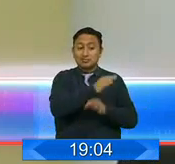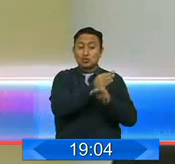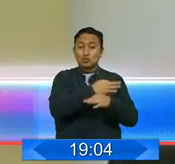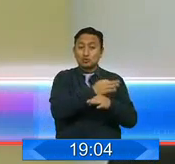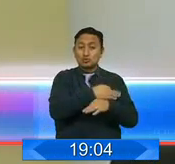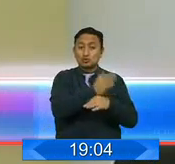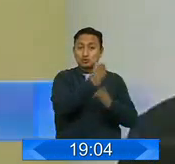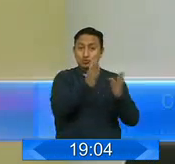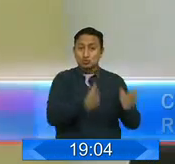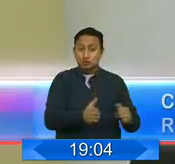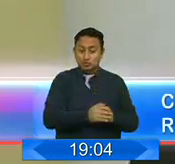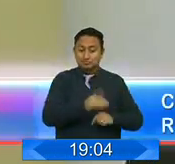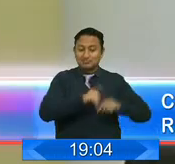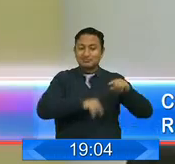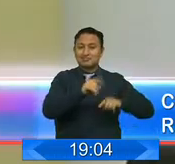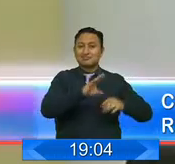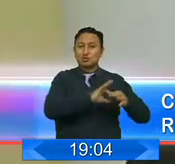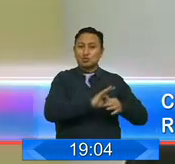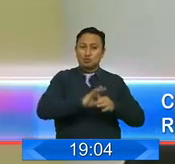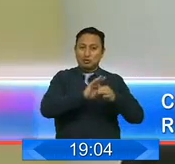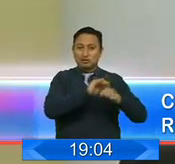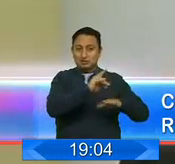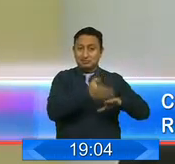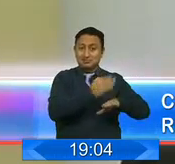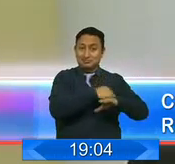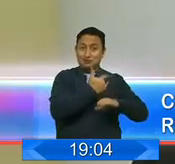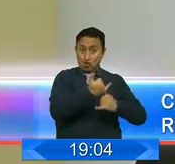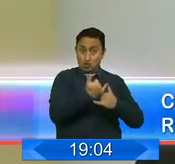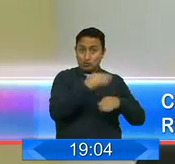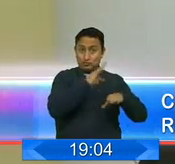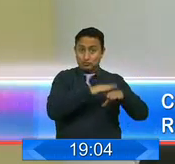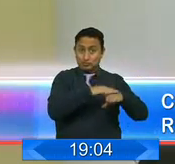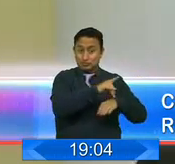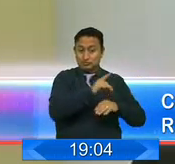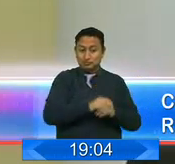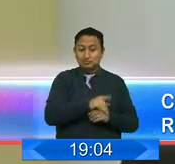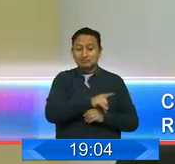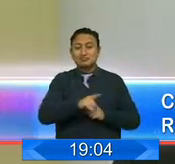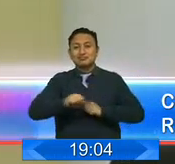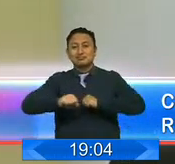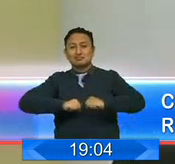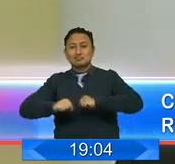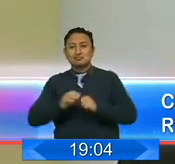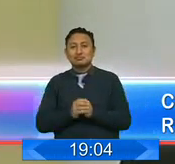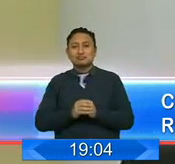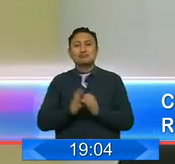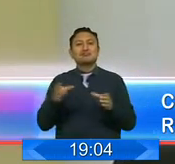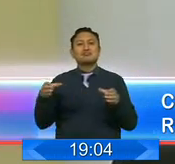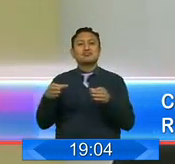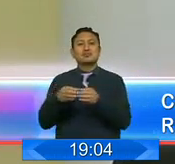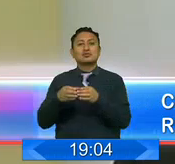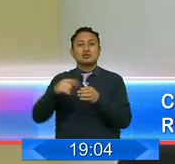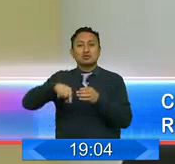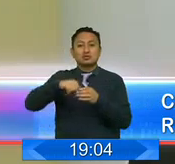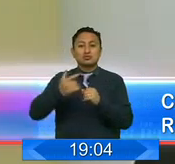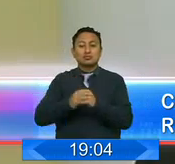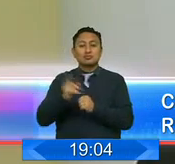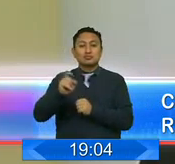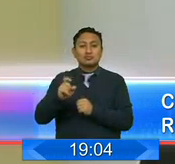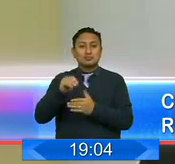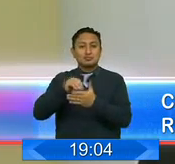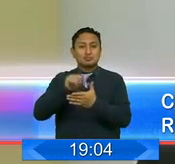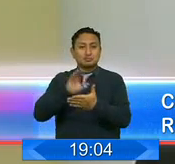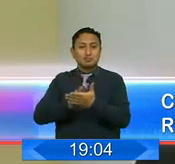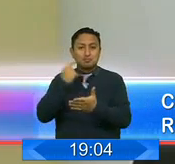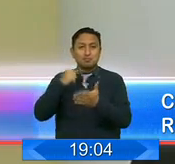desempeñando algunos compañeros que fueron notificados eran funciones operativas y en áreas de necesaria aplicación,